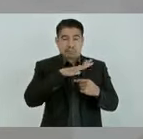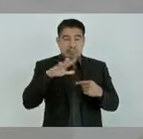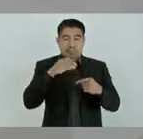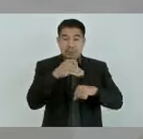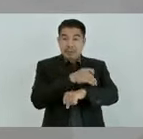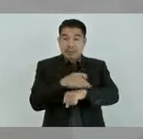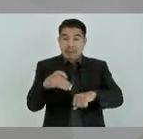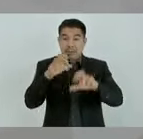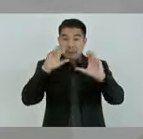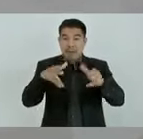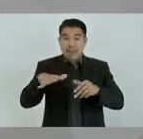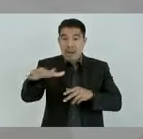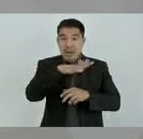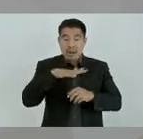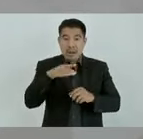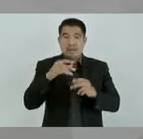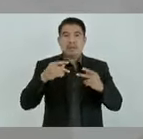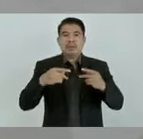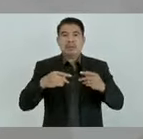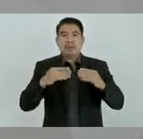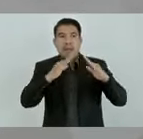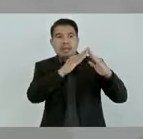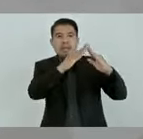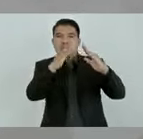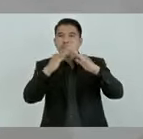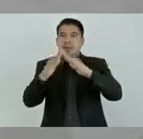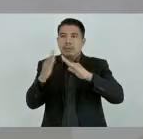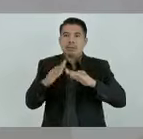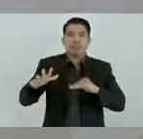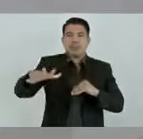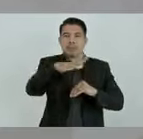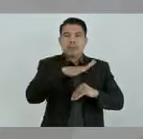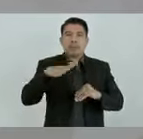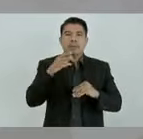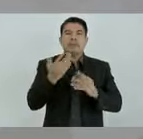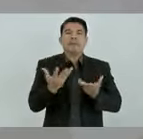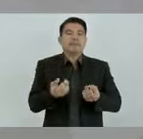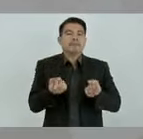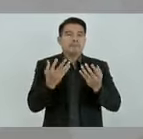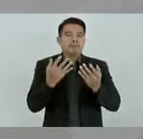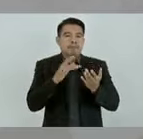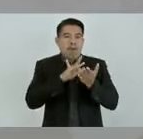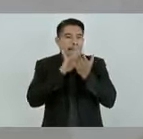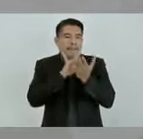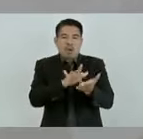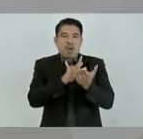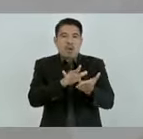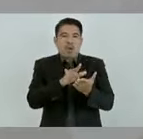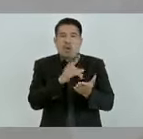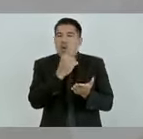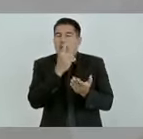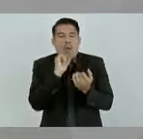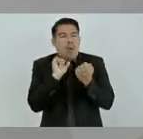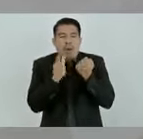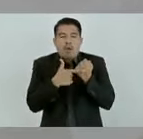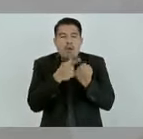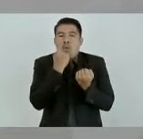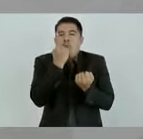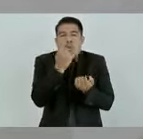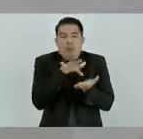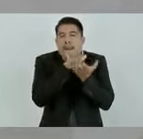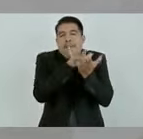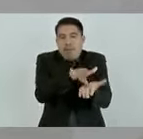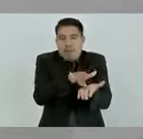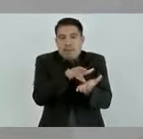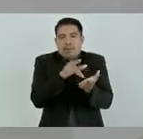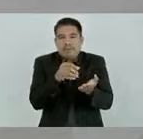familias chiapanecas o de las casas, de los hogares de Chiapas, está recibiendo cuando menos un apoyo, un programa